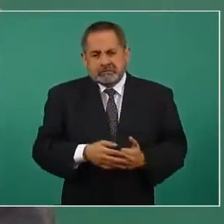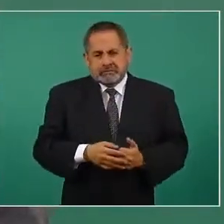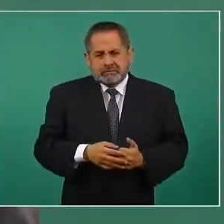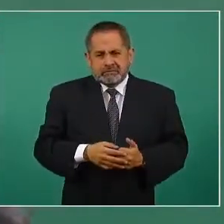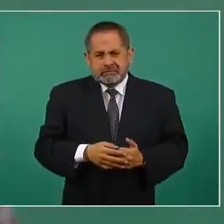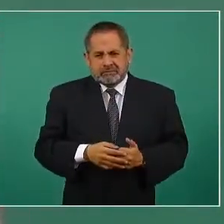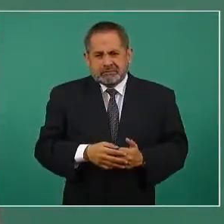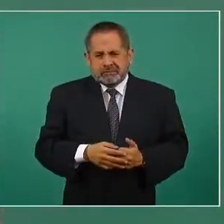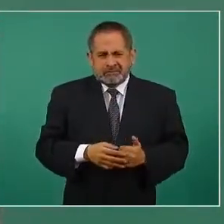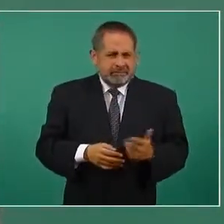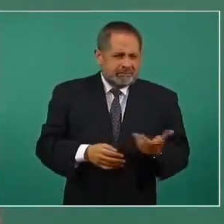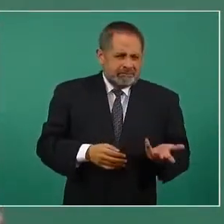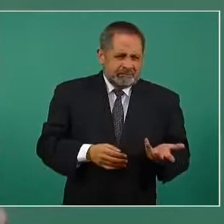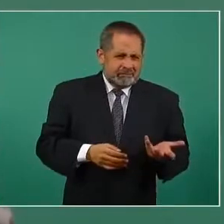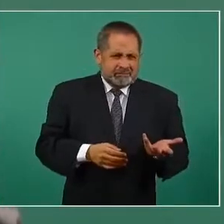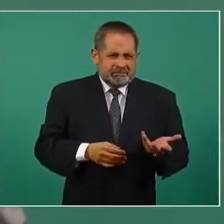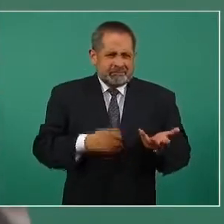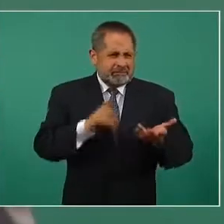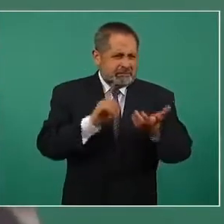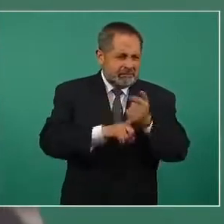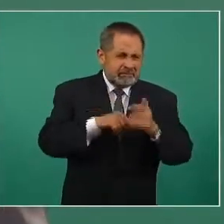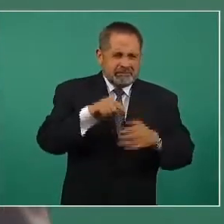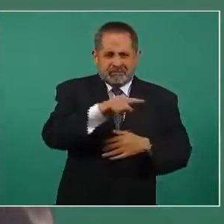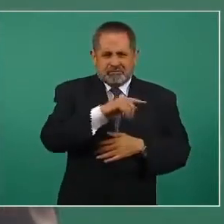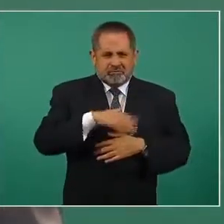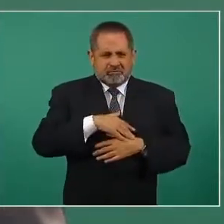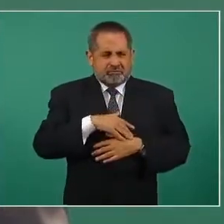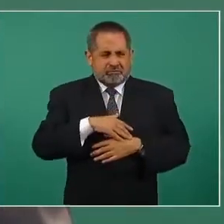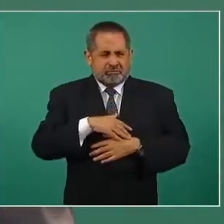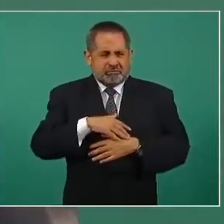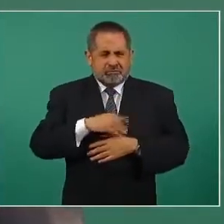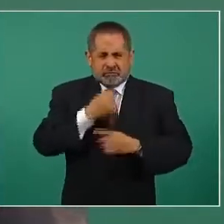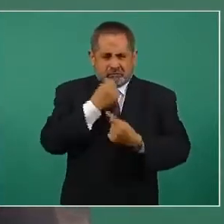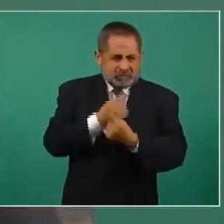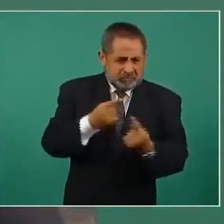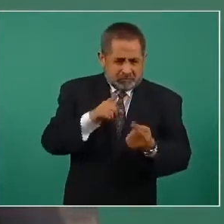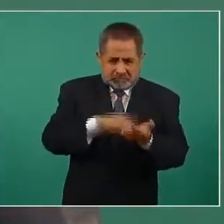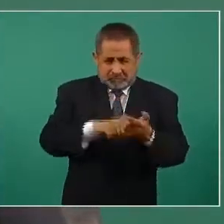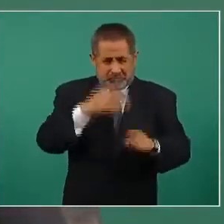¿O son sutiles y diplomáticos los niños?